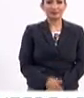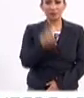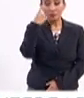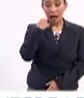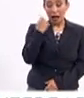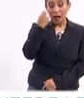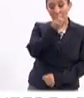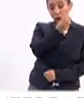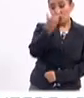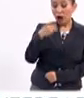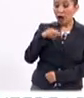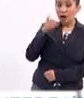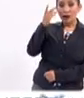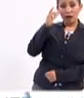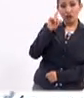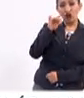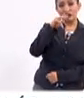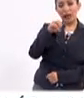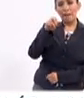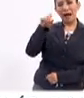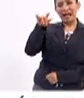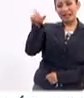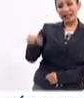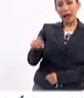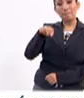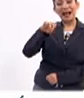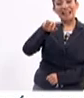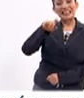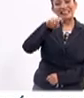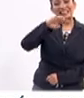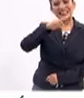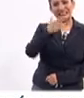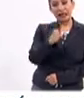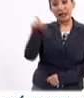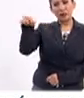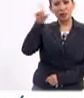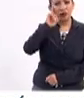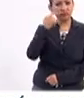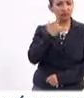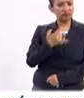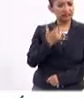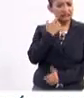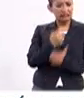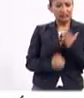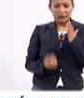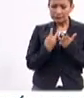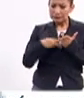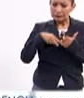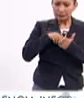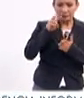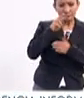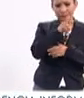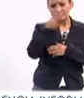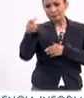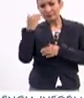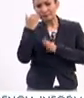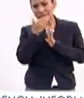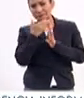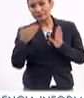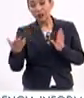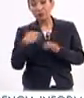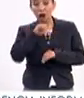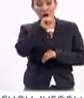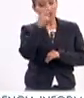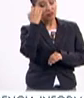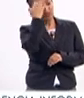Para muchos, doña Marina, la Malinche o la Malitzin, fue una guerrera que se sobrepuso a la realidad de su época.